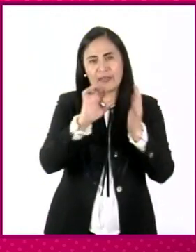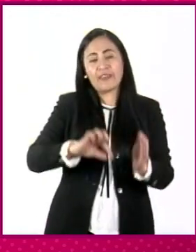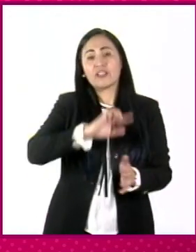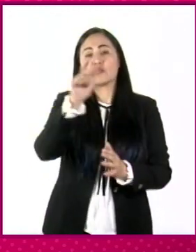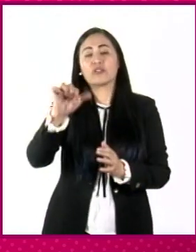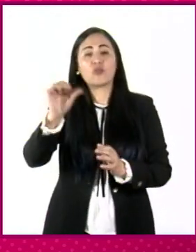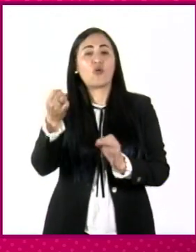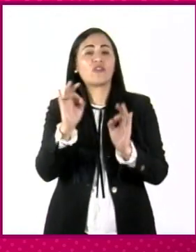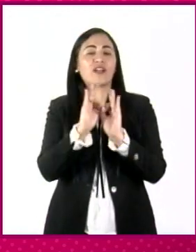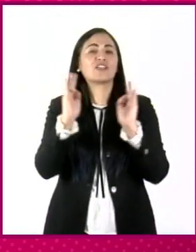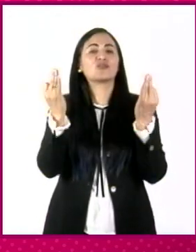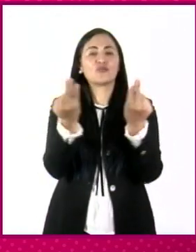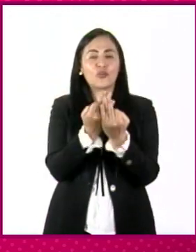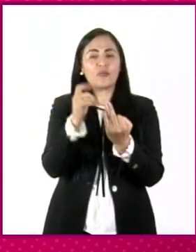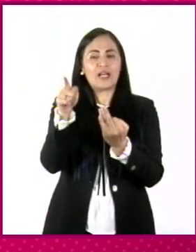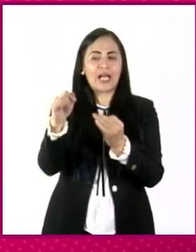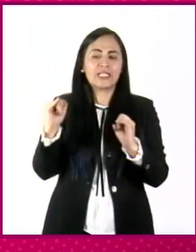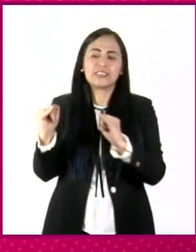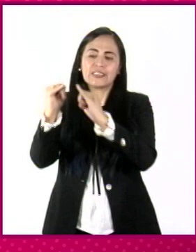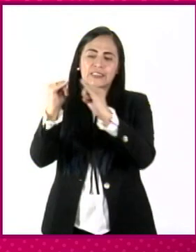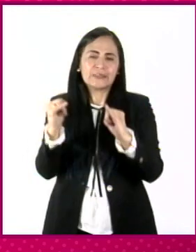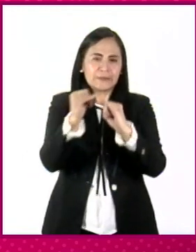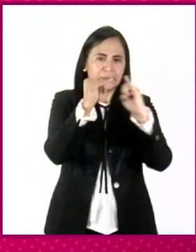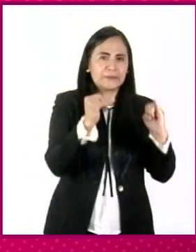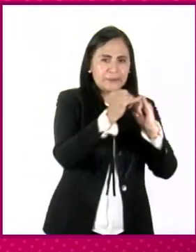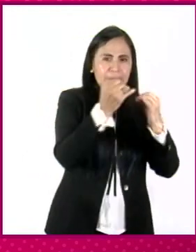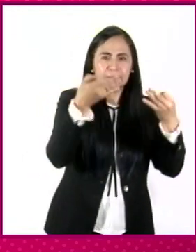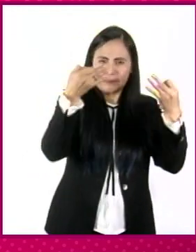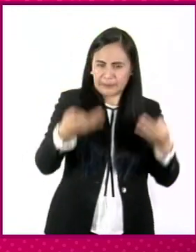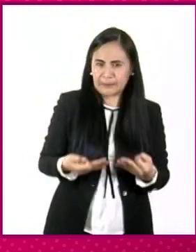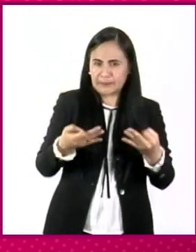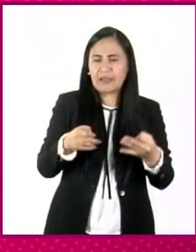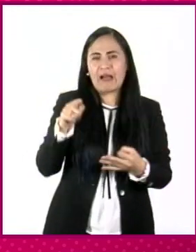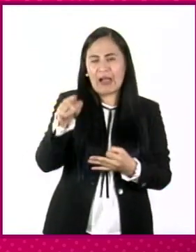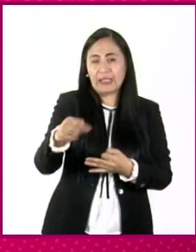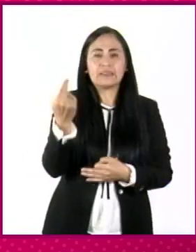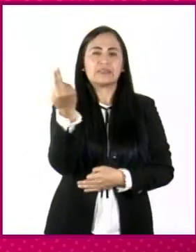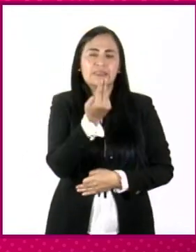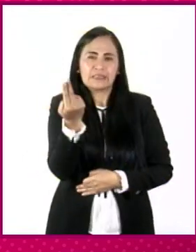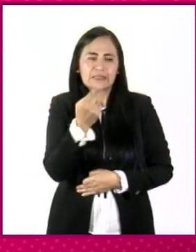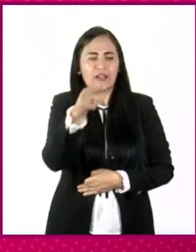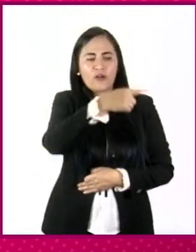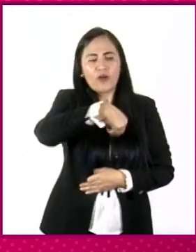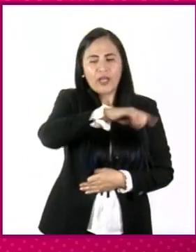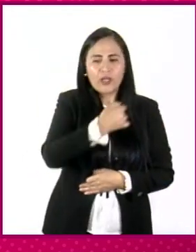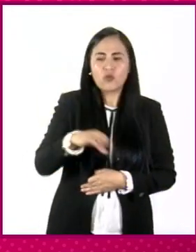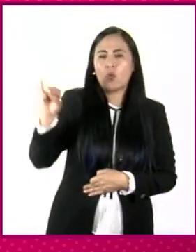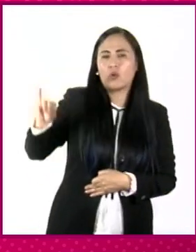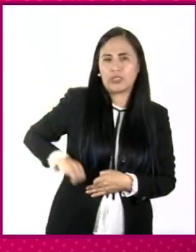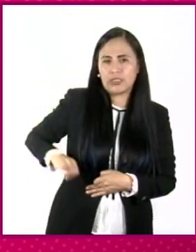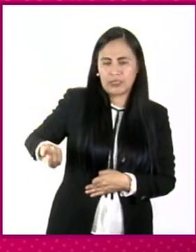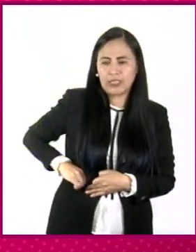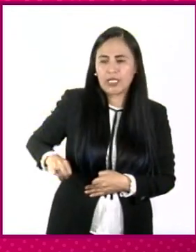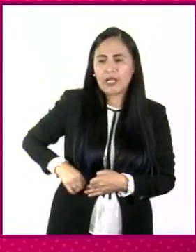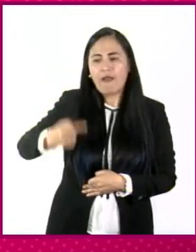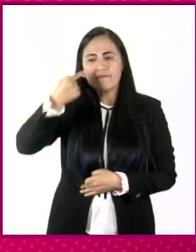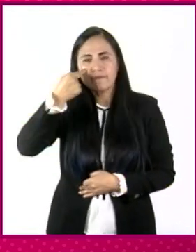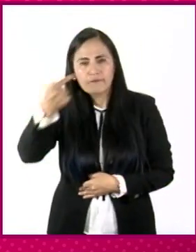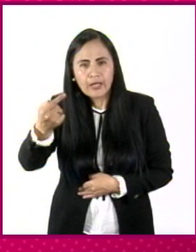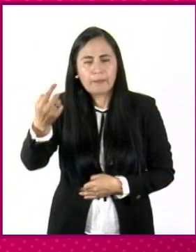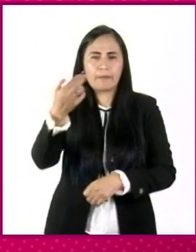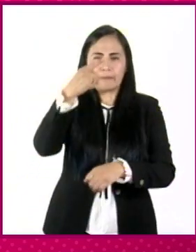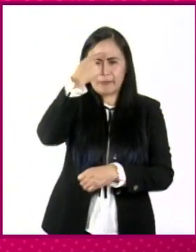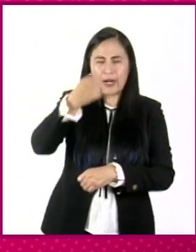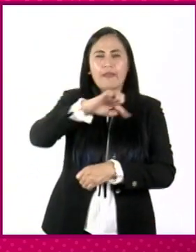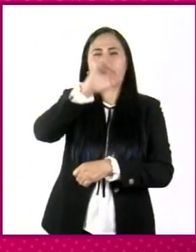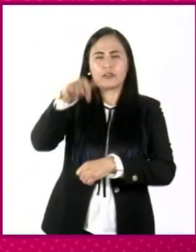y mecanismos institucionalizados que requieren, desde luego, el involucramiento para la organización, el involucramiento para